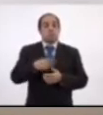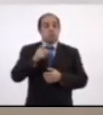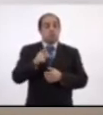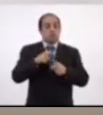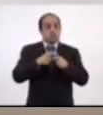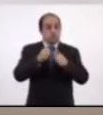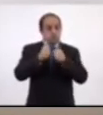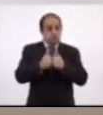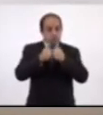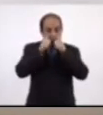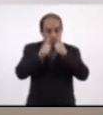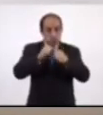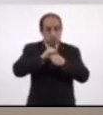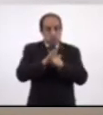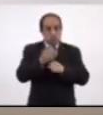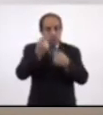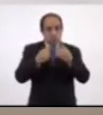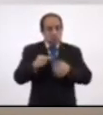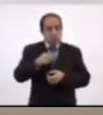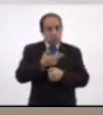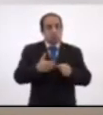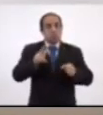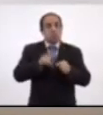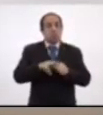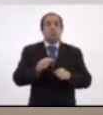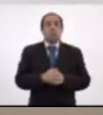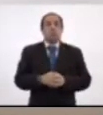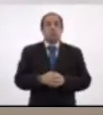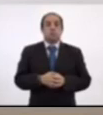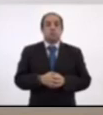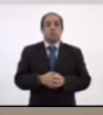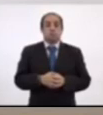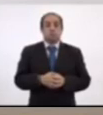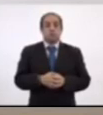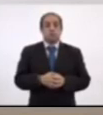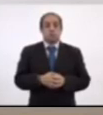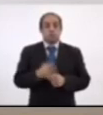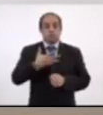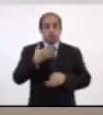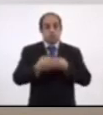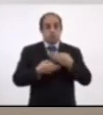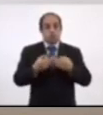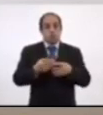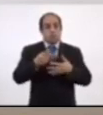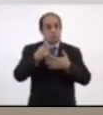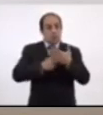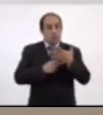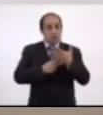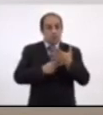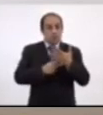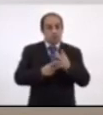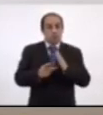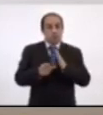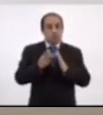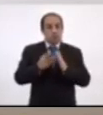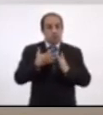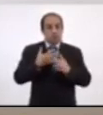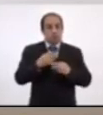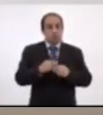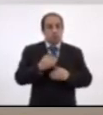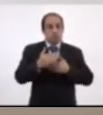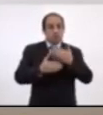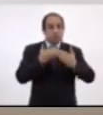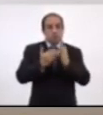la atención COVID en algunos hospitales y se tiene toda la infraestructura en caso de que pudiera llegar un proceso